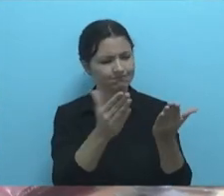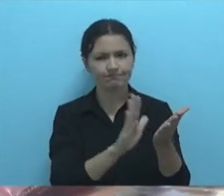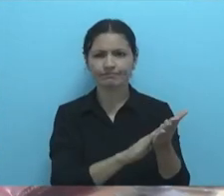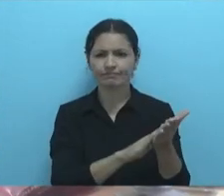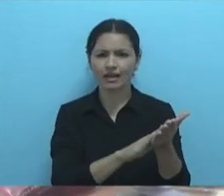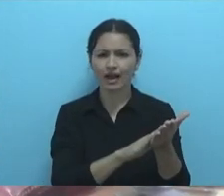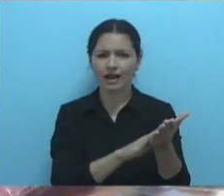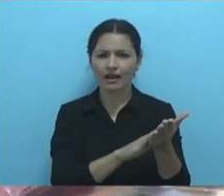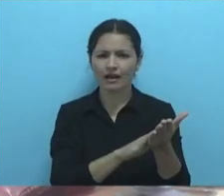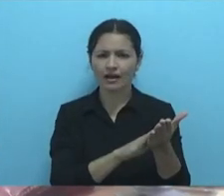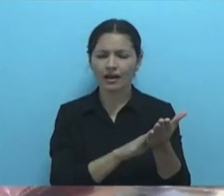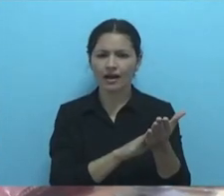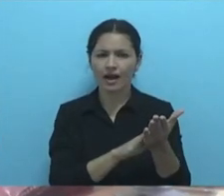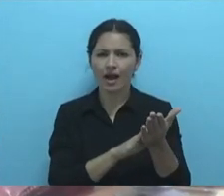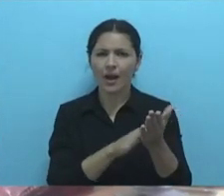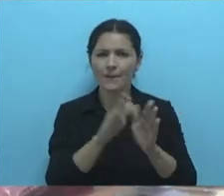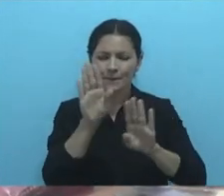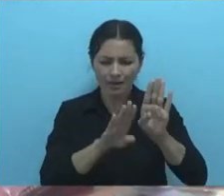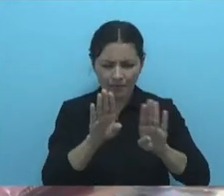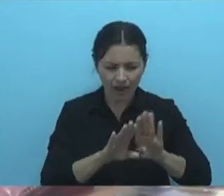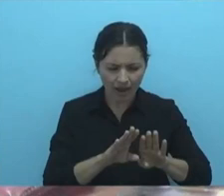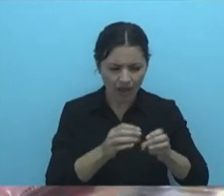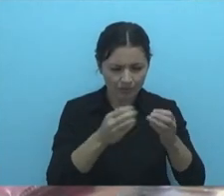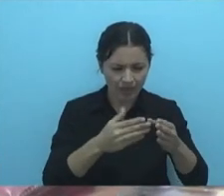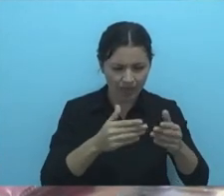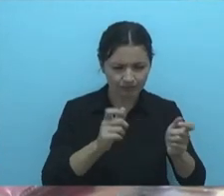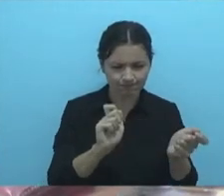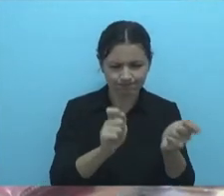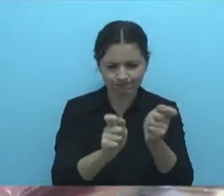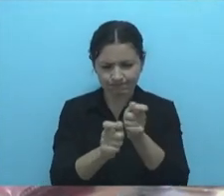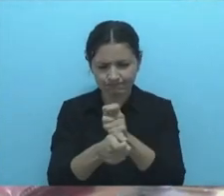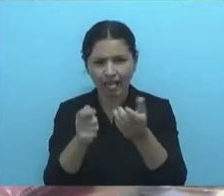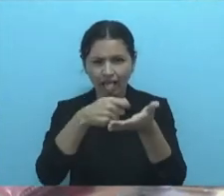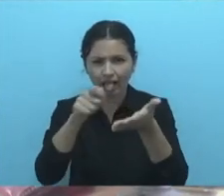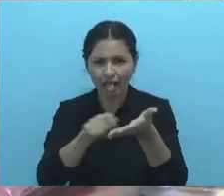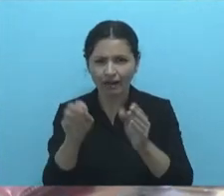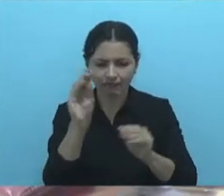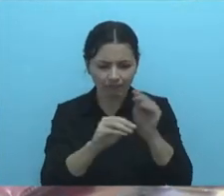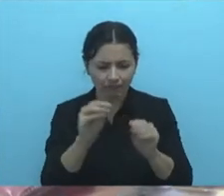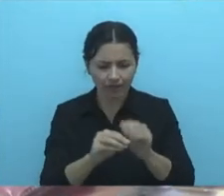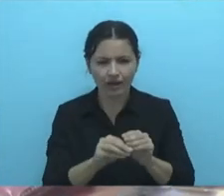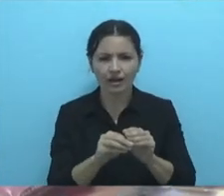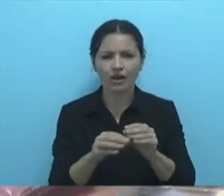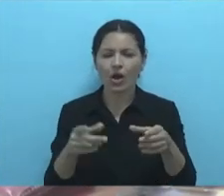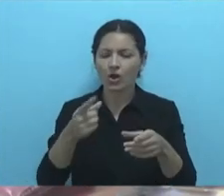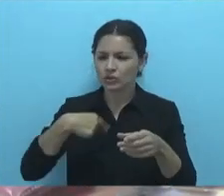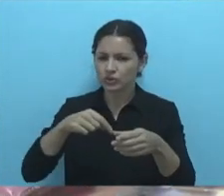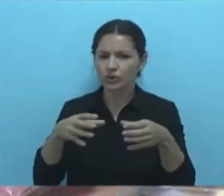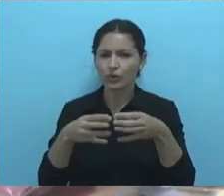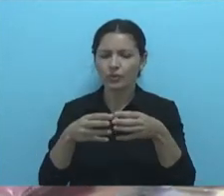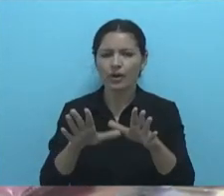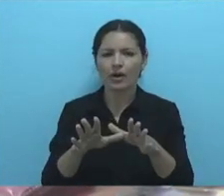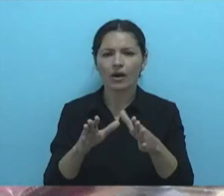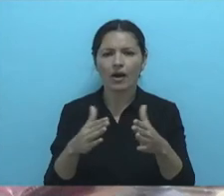que se modificó en el camino que hizo cuando se trató en la cámara de diputados desde el bloque vida y familia presentamos un